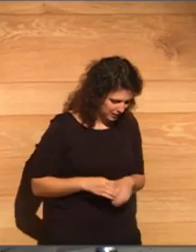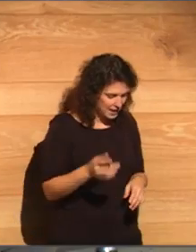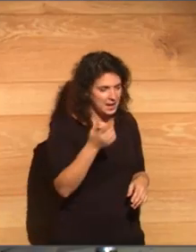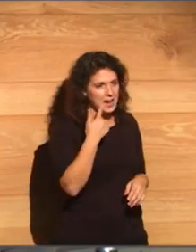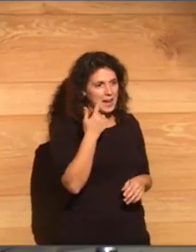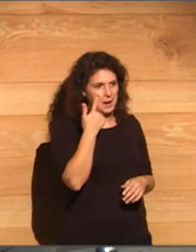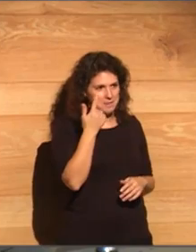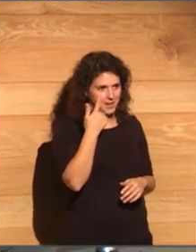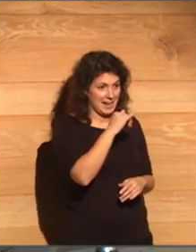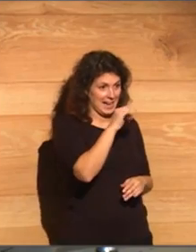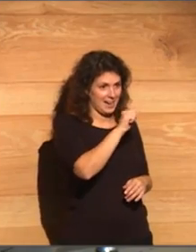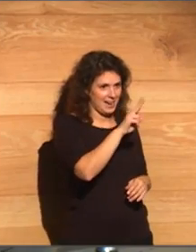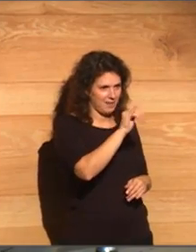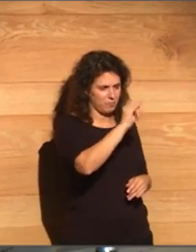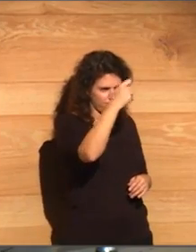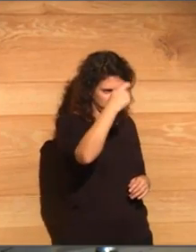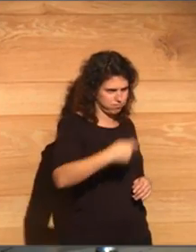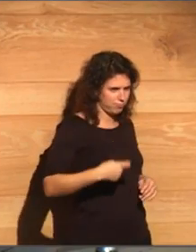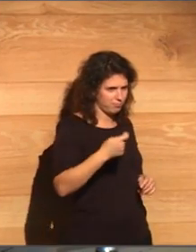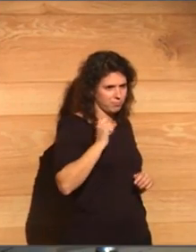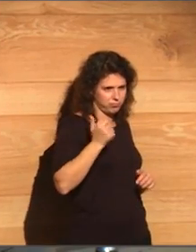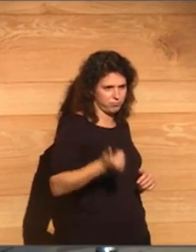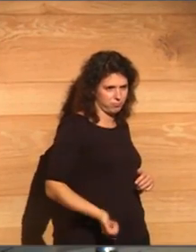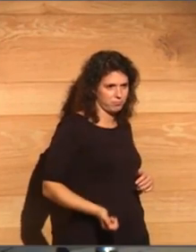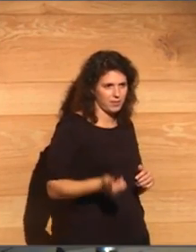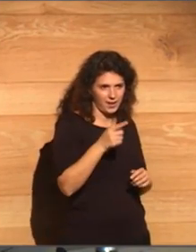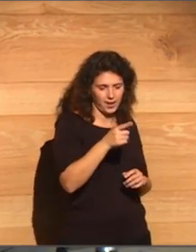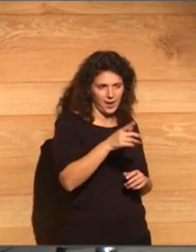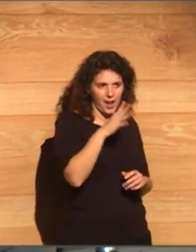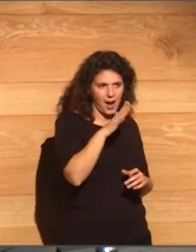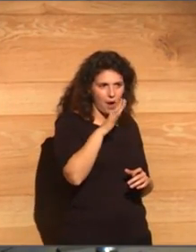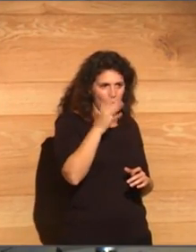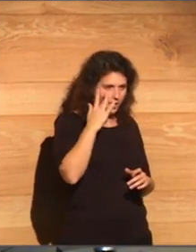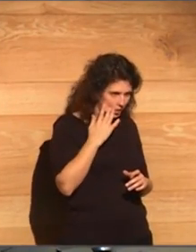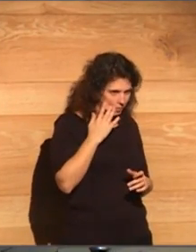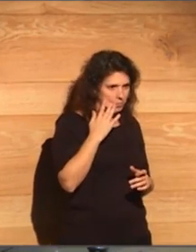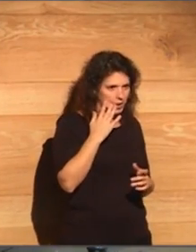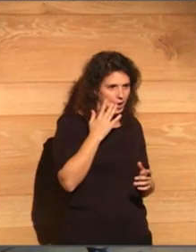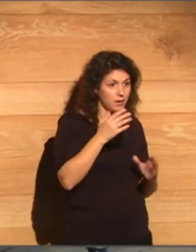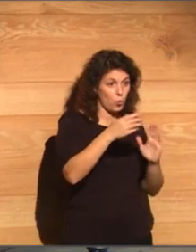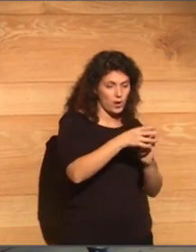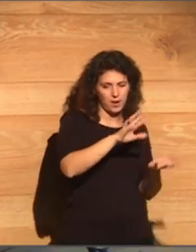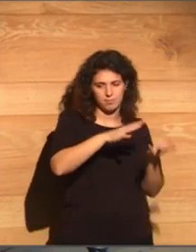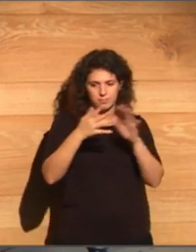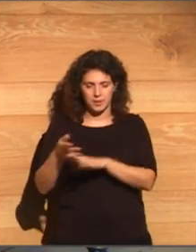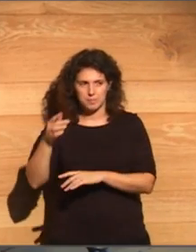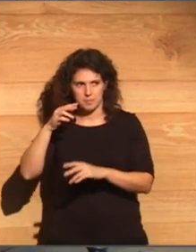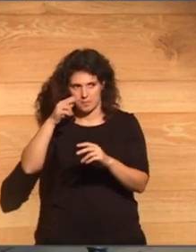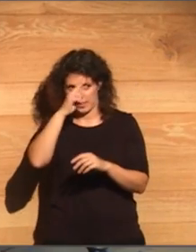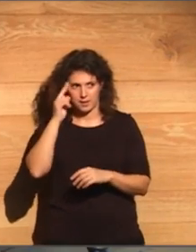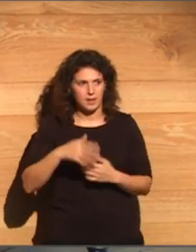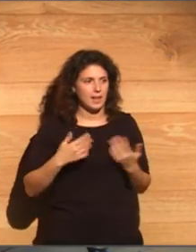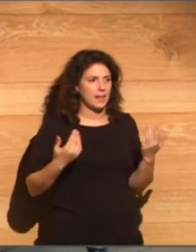Pero, Javi tiene muchísimo dinero y se habrá canalizado agua directamente de Madrid. Tengo filtros. Dos minutos, rápido. Entonces